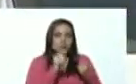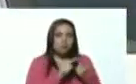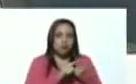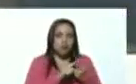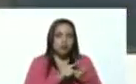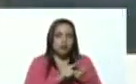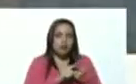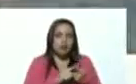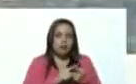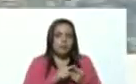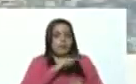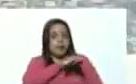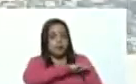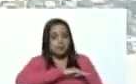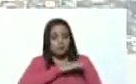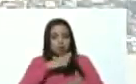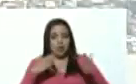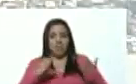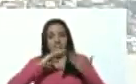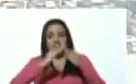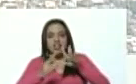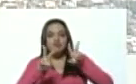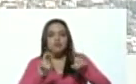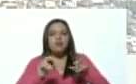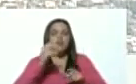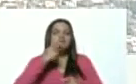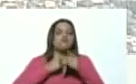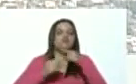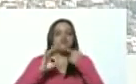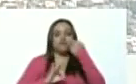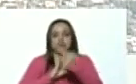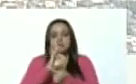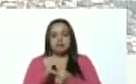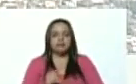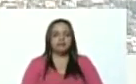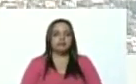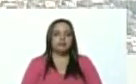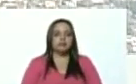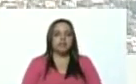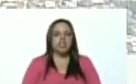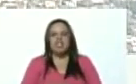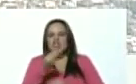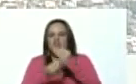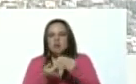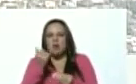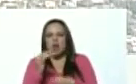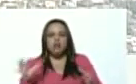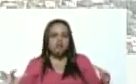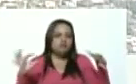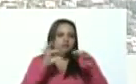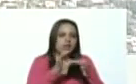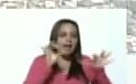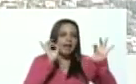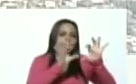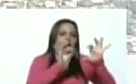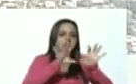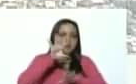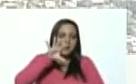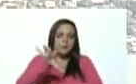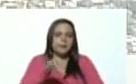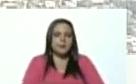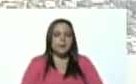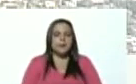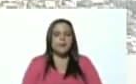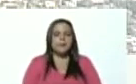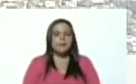misión Barrio Nuevo, Barrio Tricolor, y cómo eso va a estar concatenado con el carnet de la patria, y